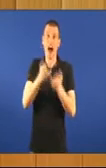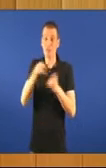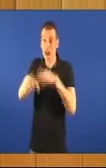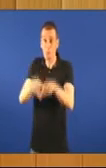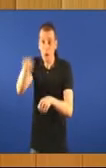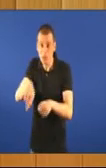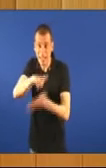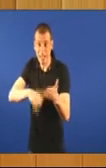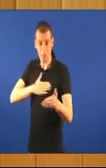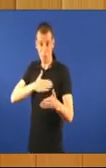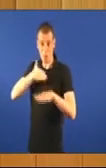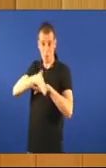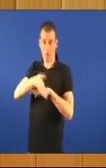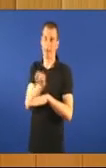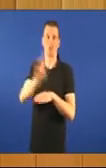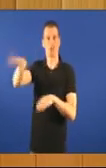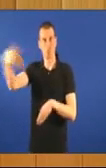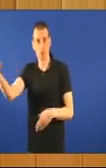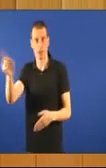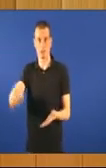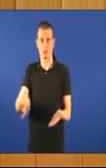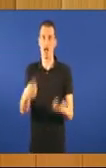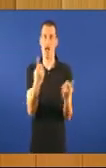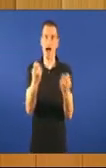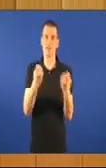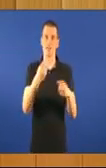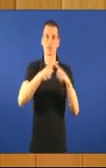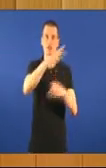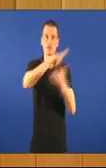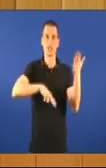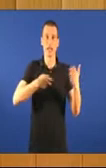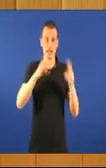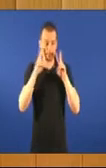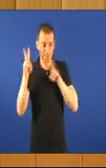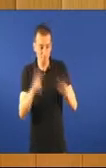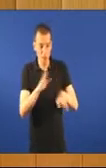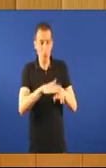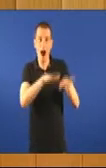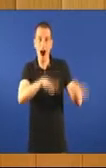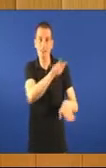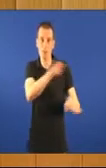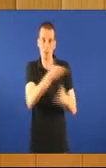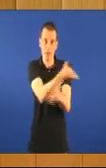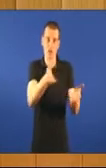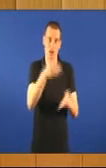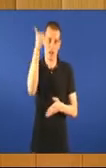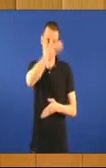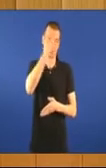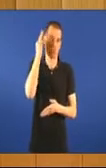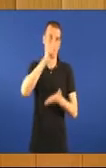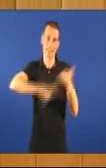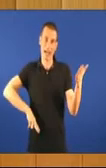iso necesitamos un goberno que mire polo noso en vez de actuar, señor Feijóo, como un auténtico cabalo de